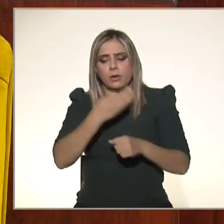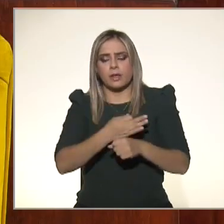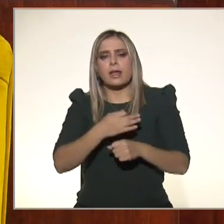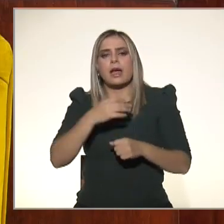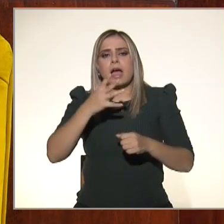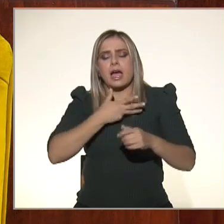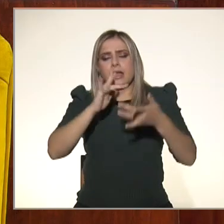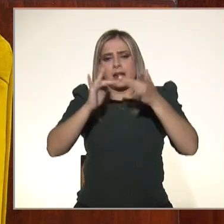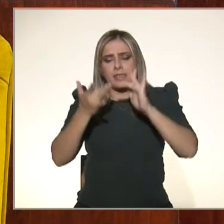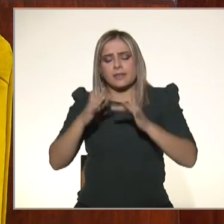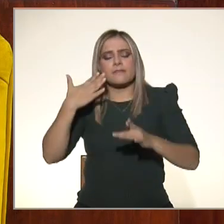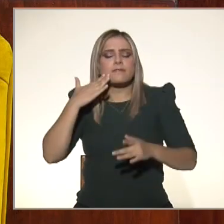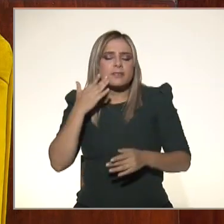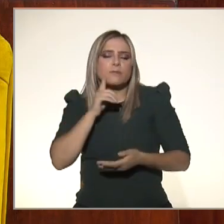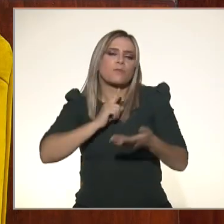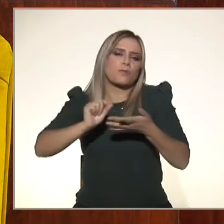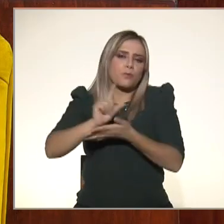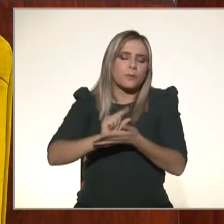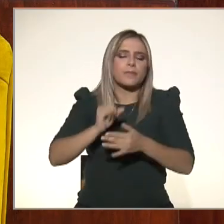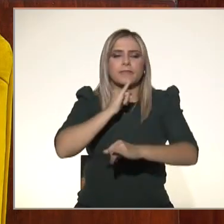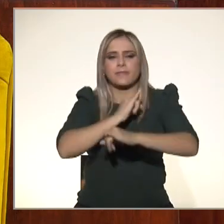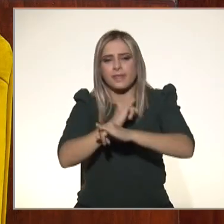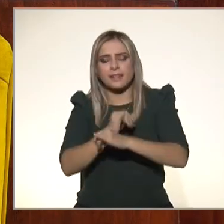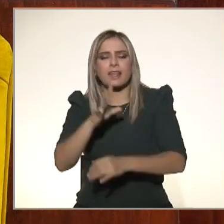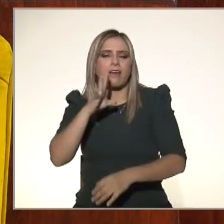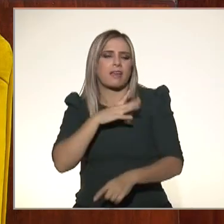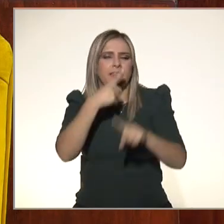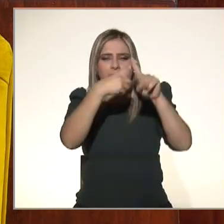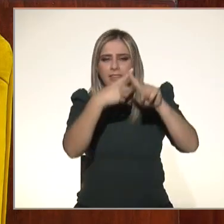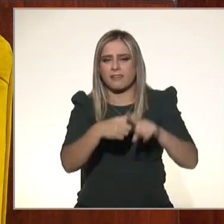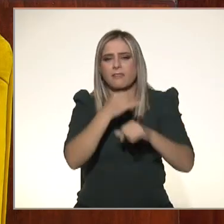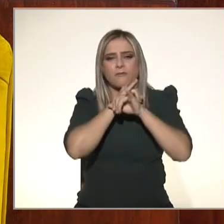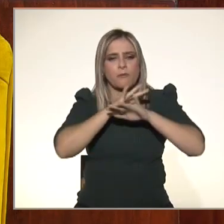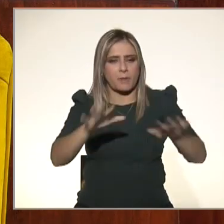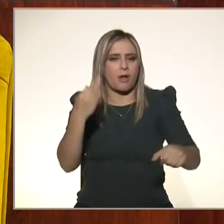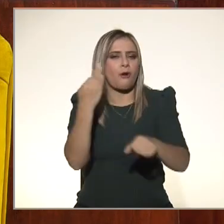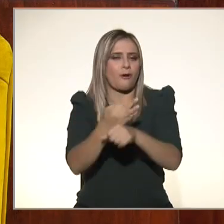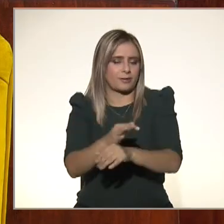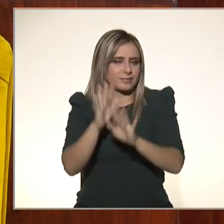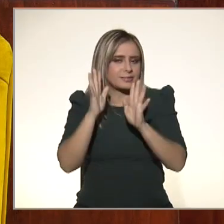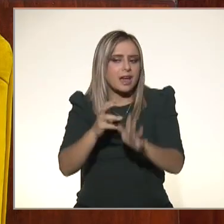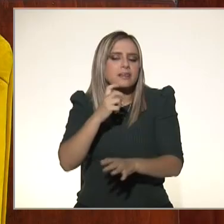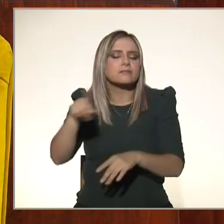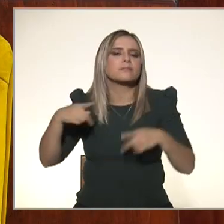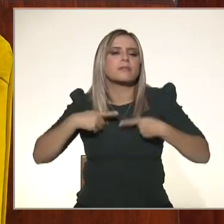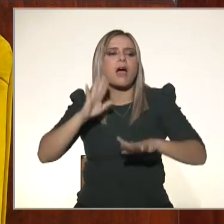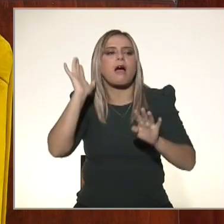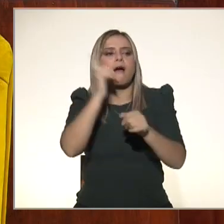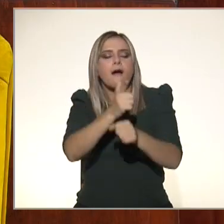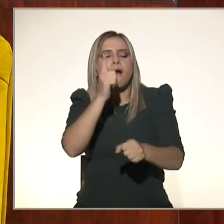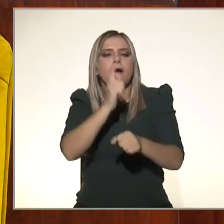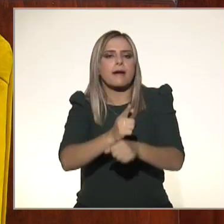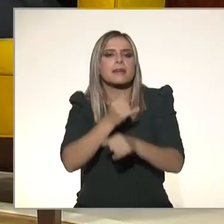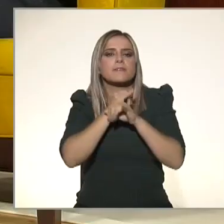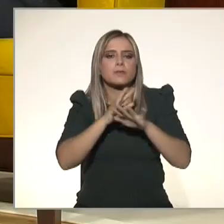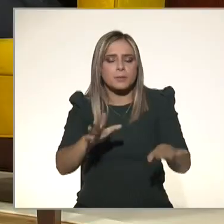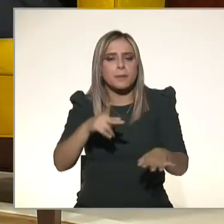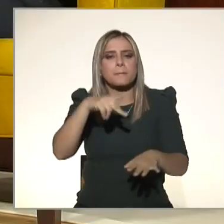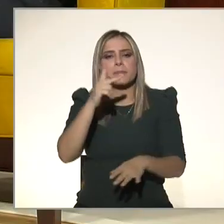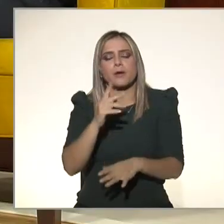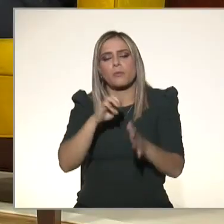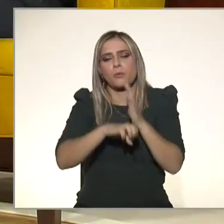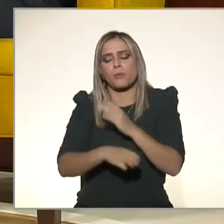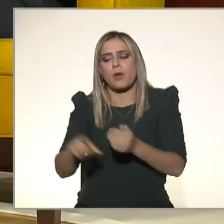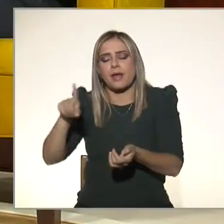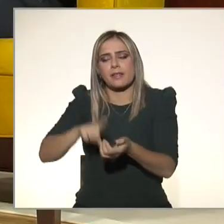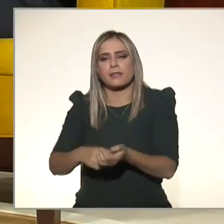redes sociales, digamos de que hay más información disponible. Y también lo otro es que algo que me parece importante del sistema educativo, como